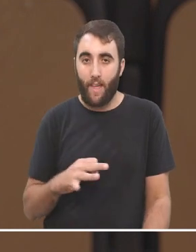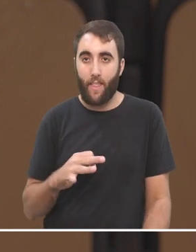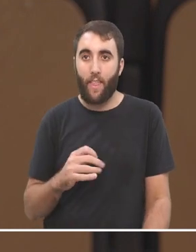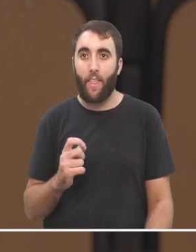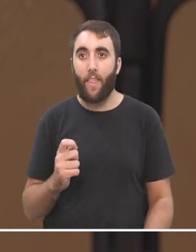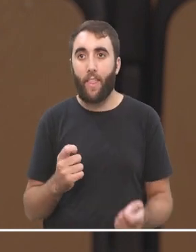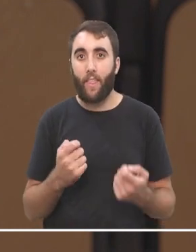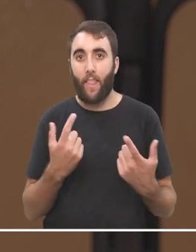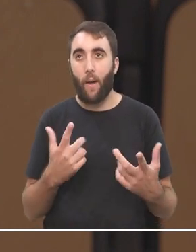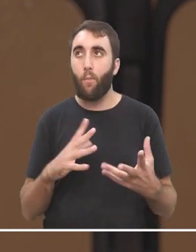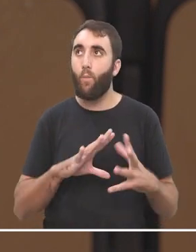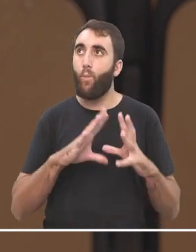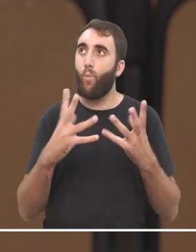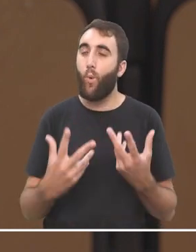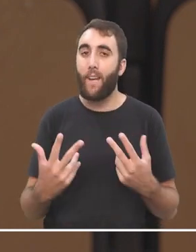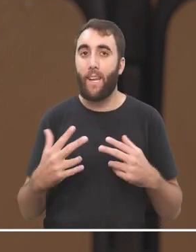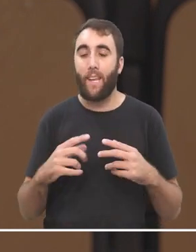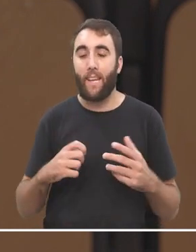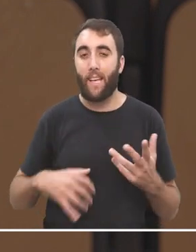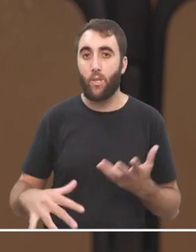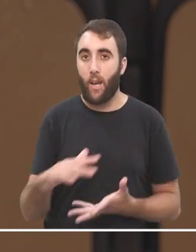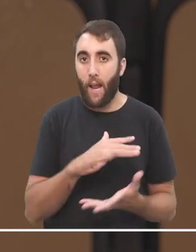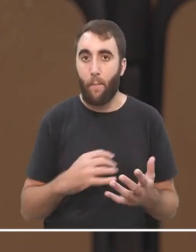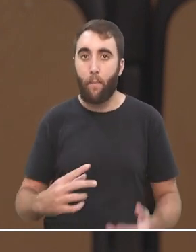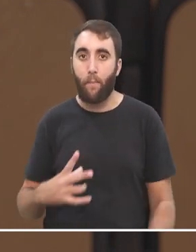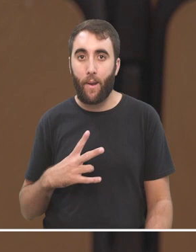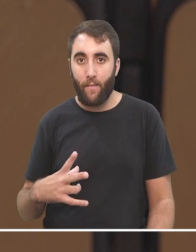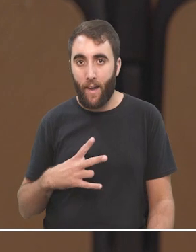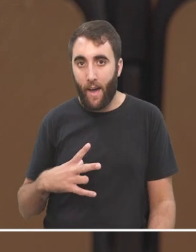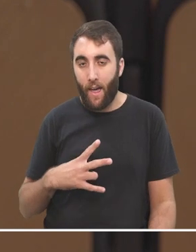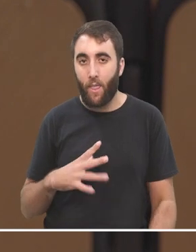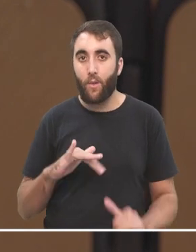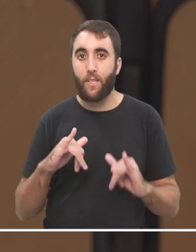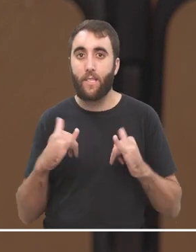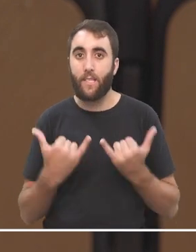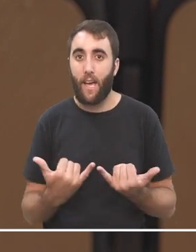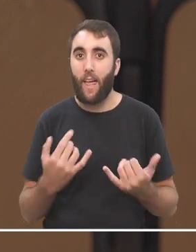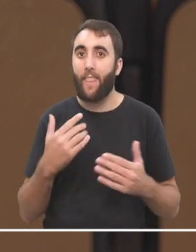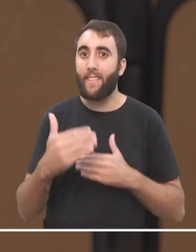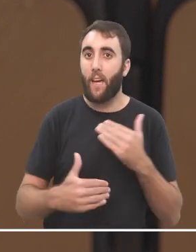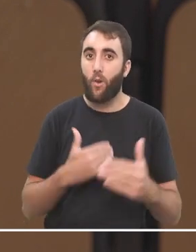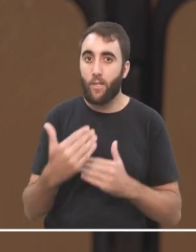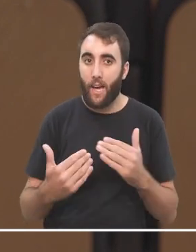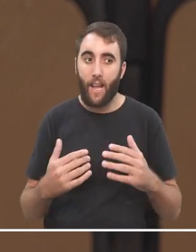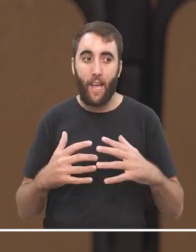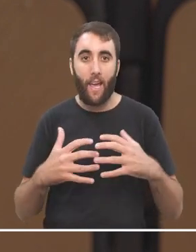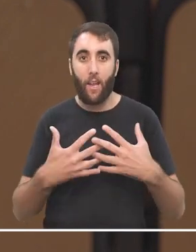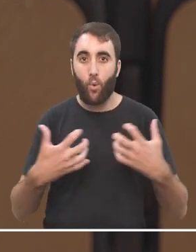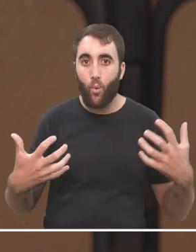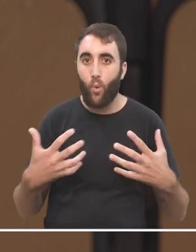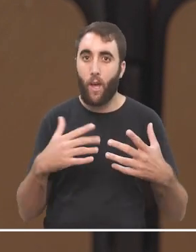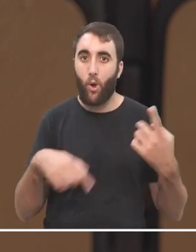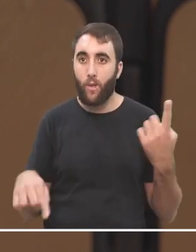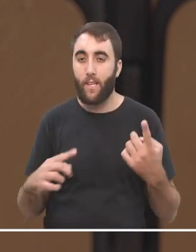de multinacionales privadas de ejercer esas responsabilidades y desarrollar infraestructuras críticas de